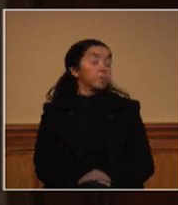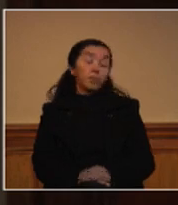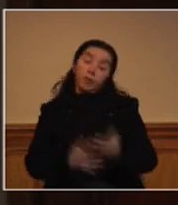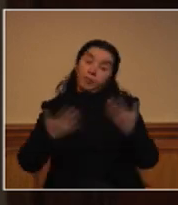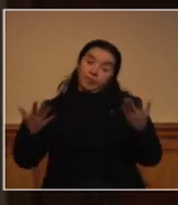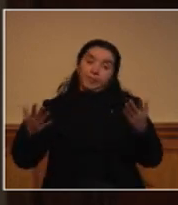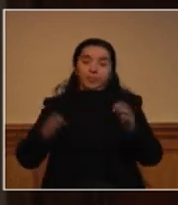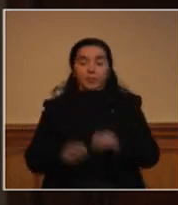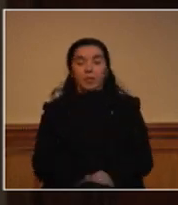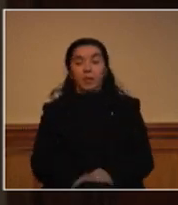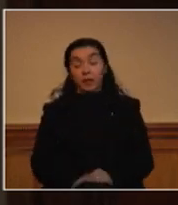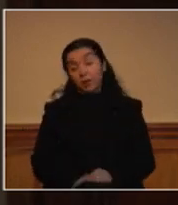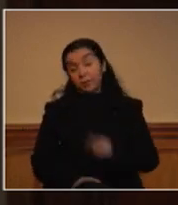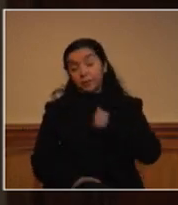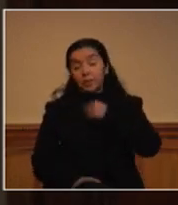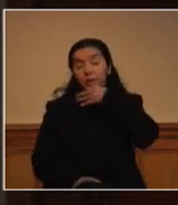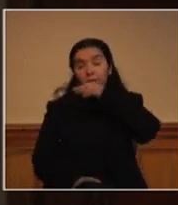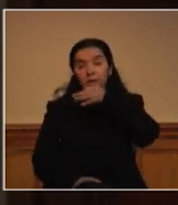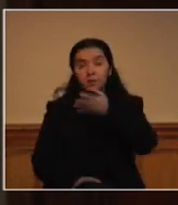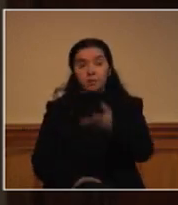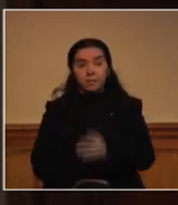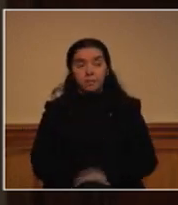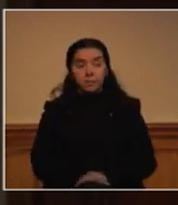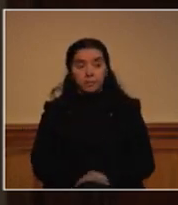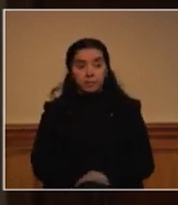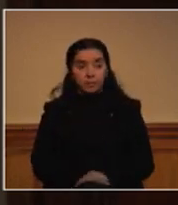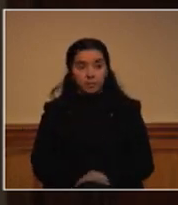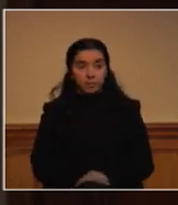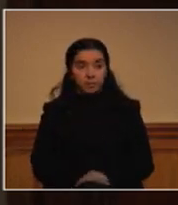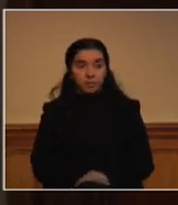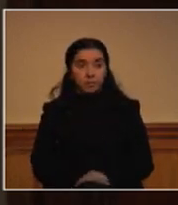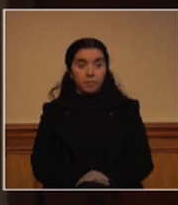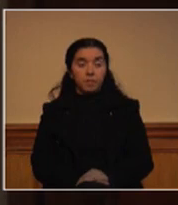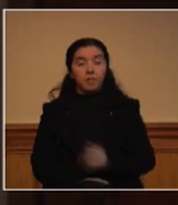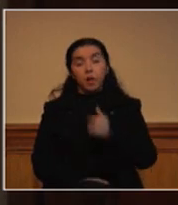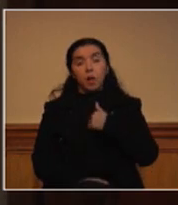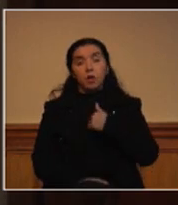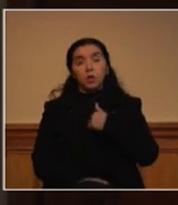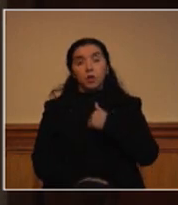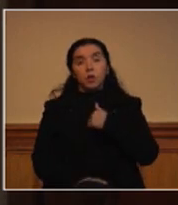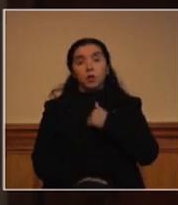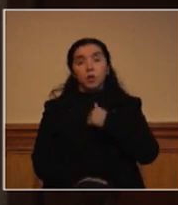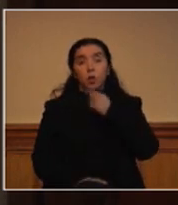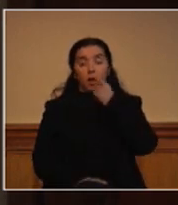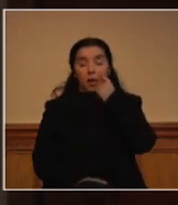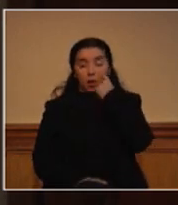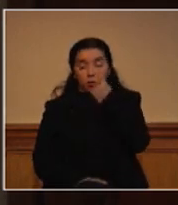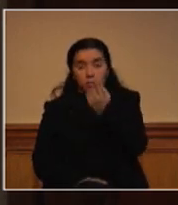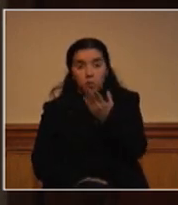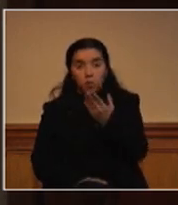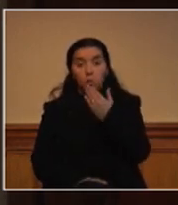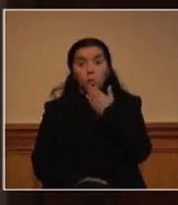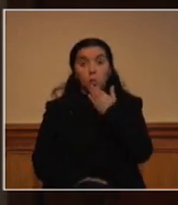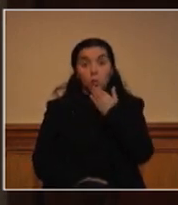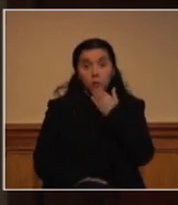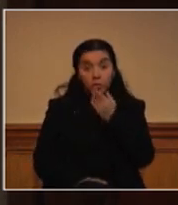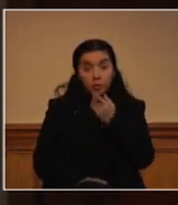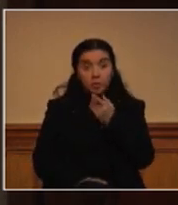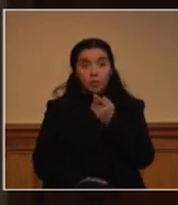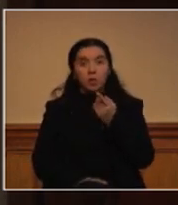Vale, pues decía que yo tengo que reconocer que al pedirme que hiciera lo del marco